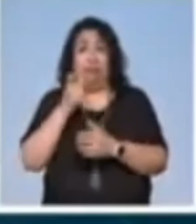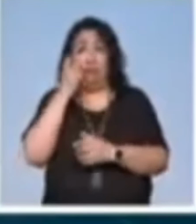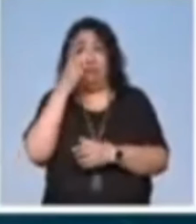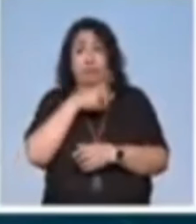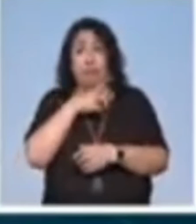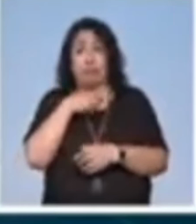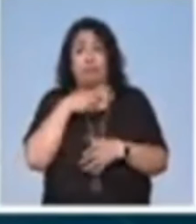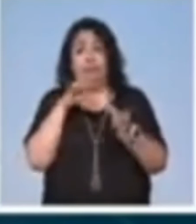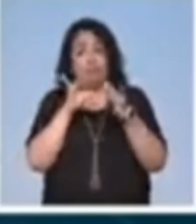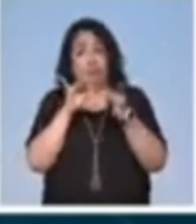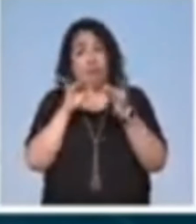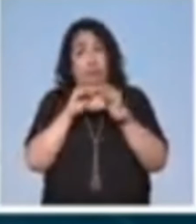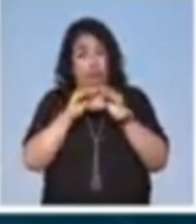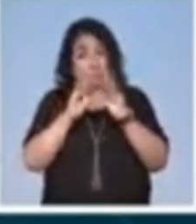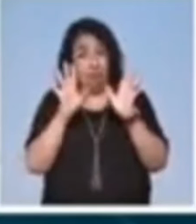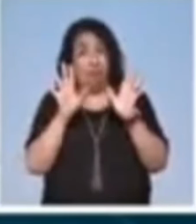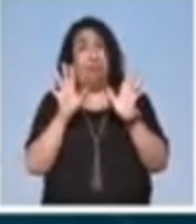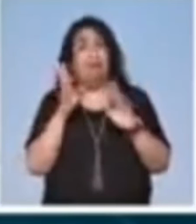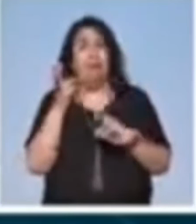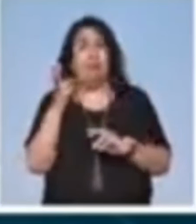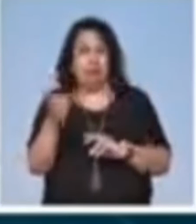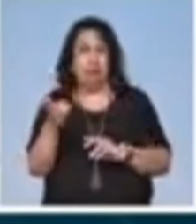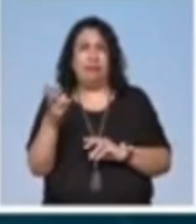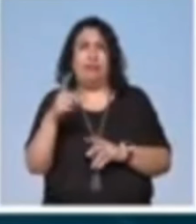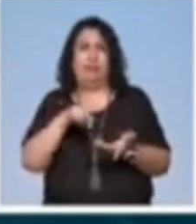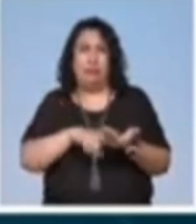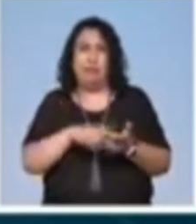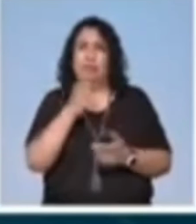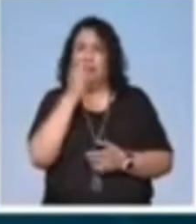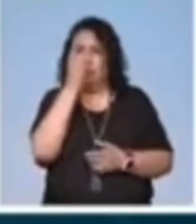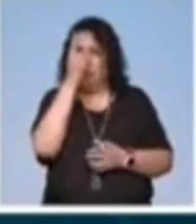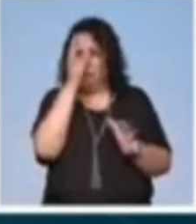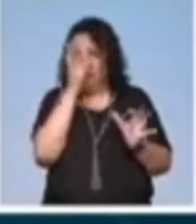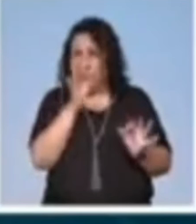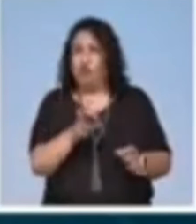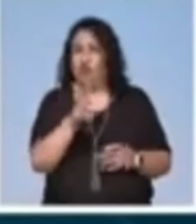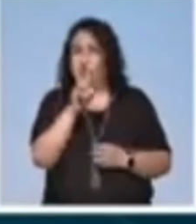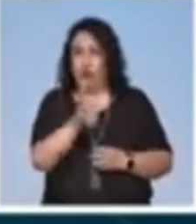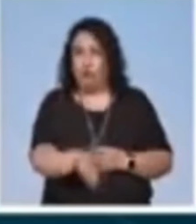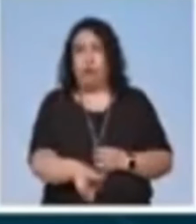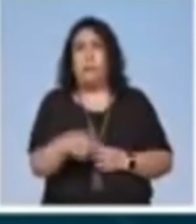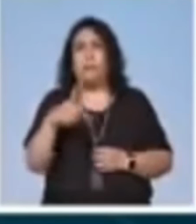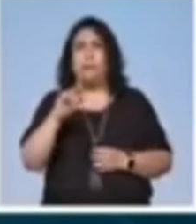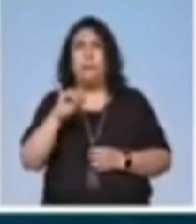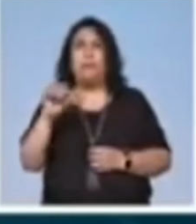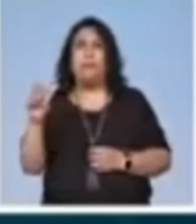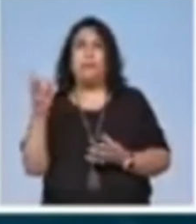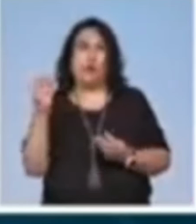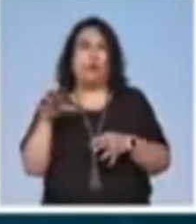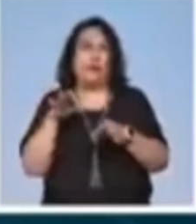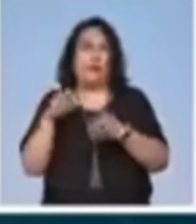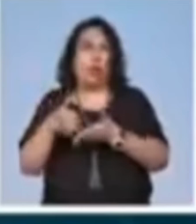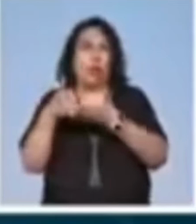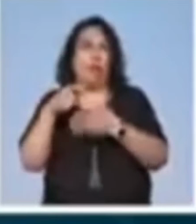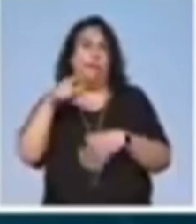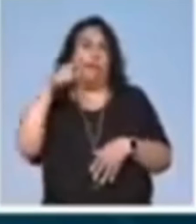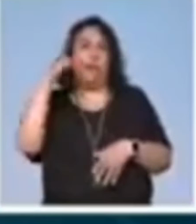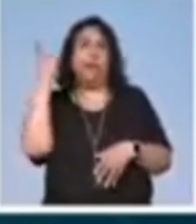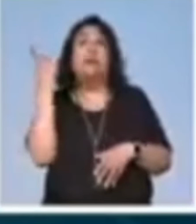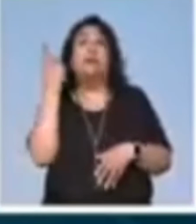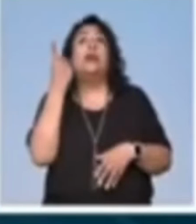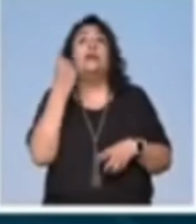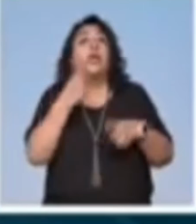poner ciertas especificaciones y creo que de ahí vendría como cierta autoría verídica, aunque la inteligencia artificial hace mucho trabajo, pero pues sí, al